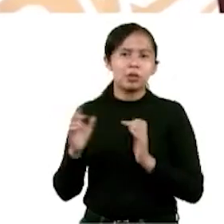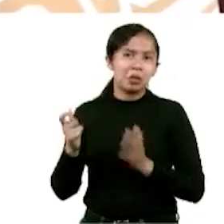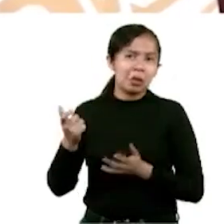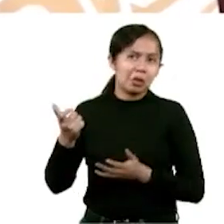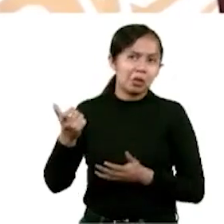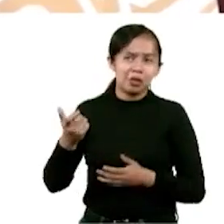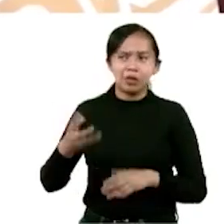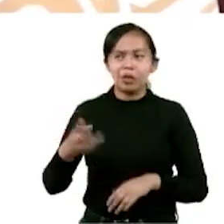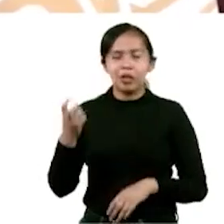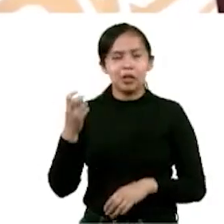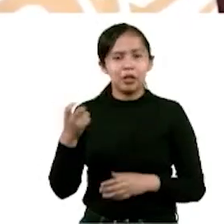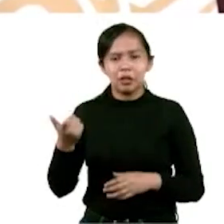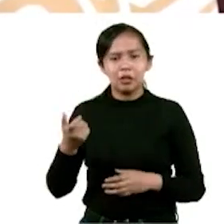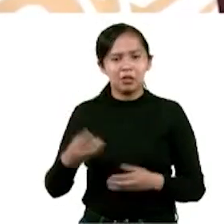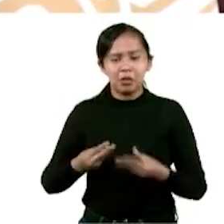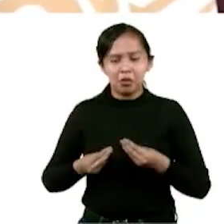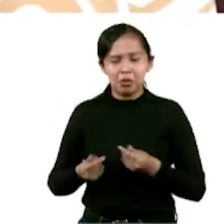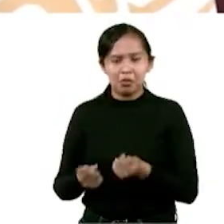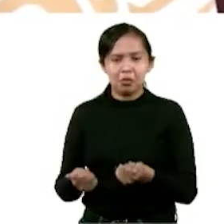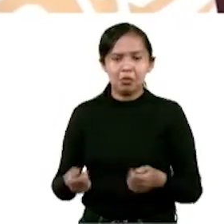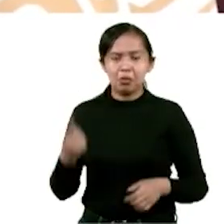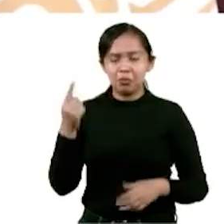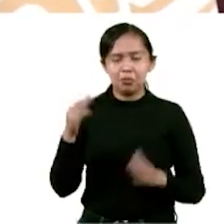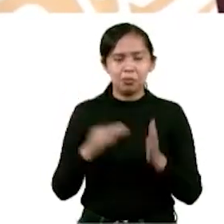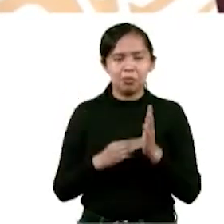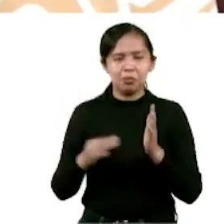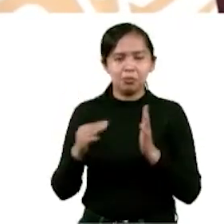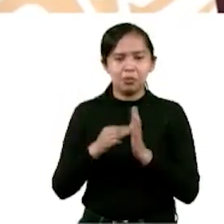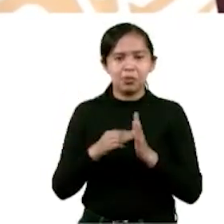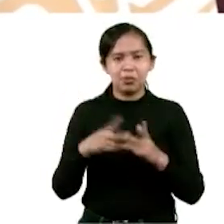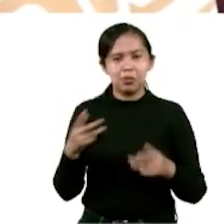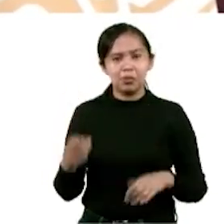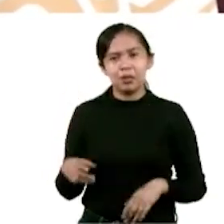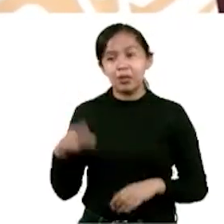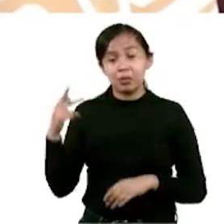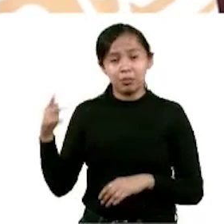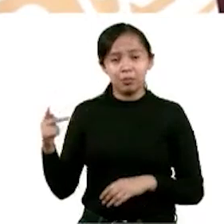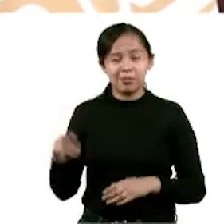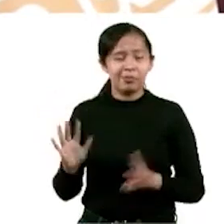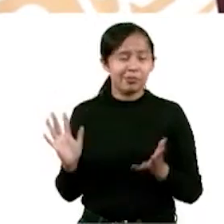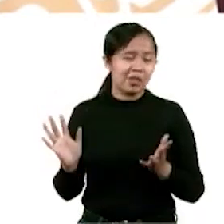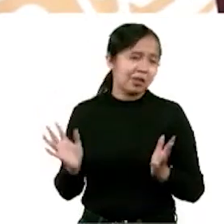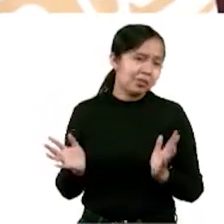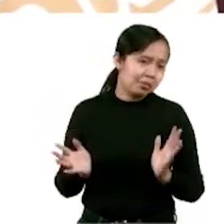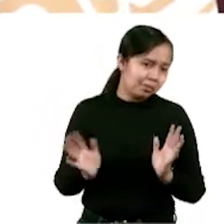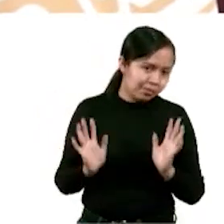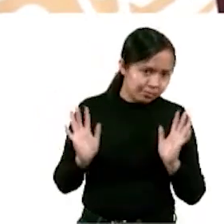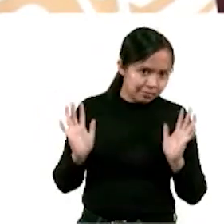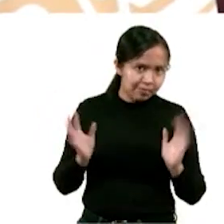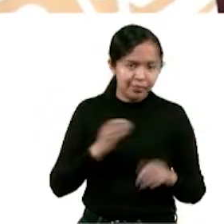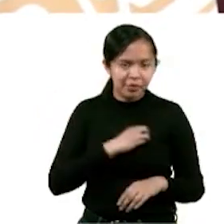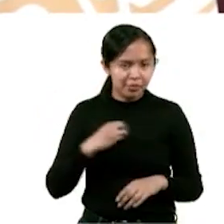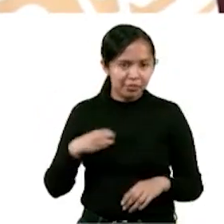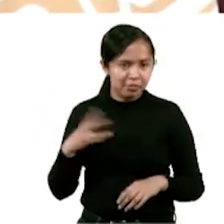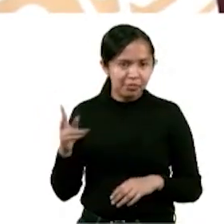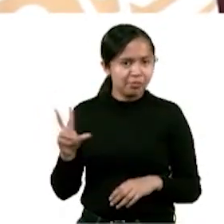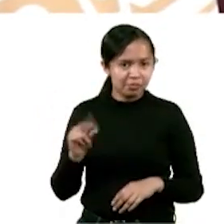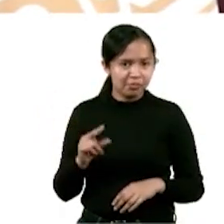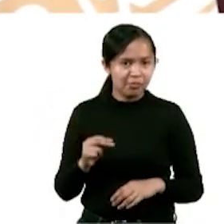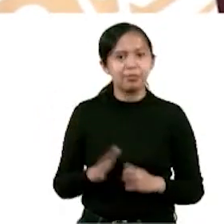burocracia interna 1,000 millones de pesos no es una obligación constitucional. Yo ponía un